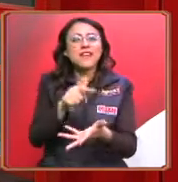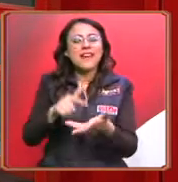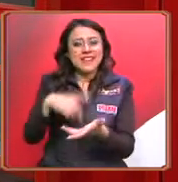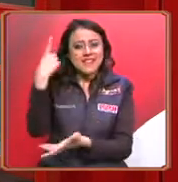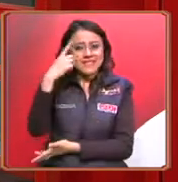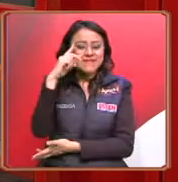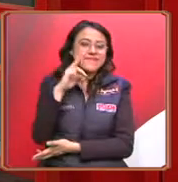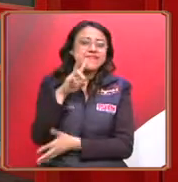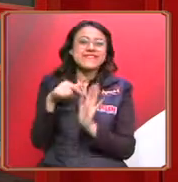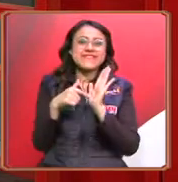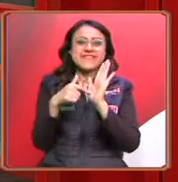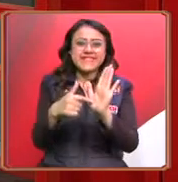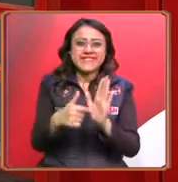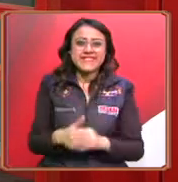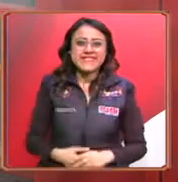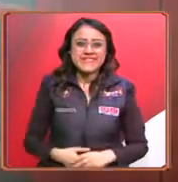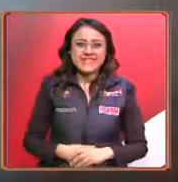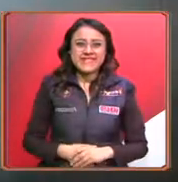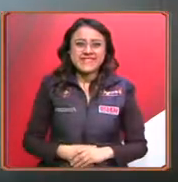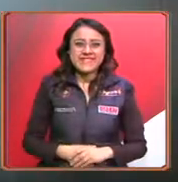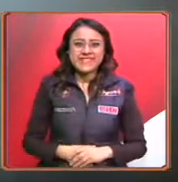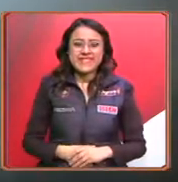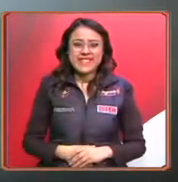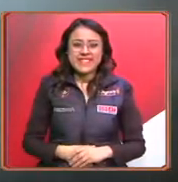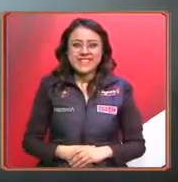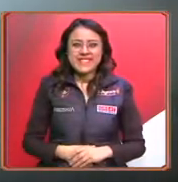verlo a continuación.